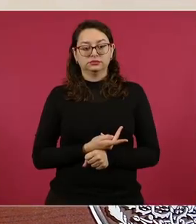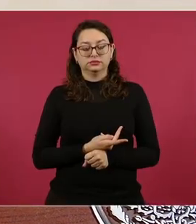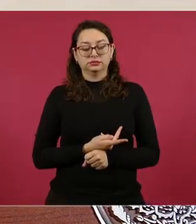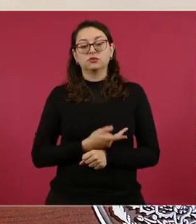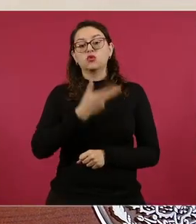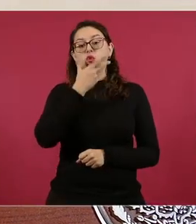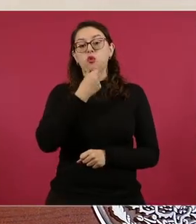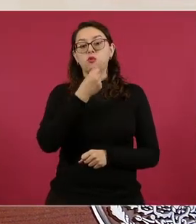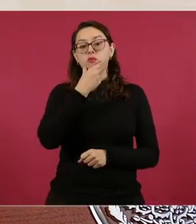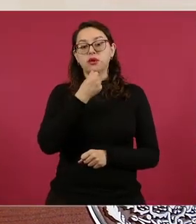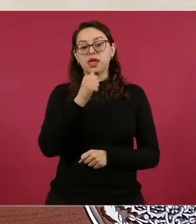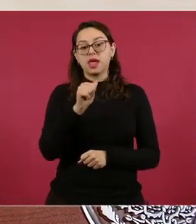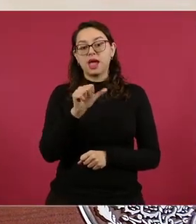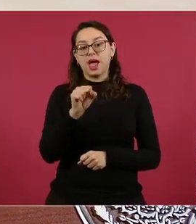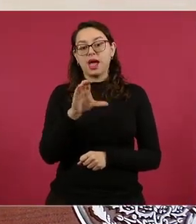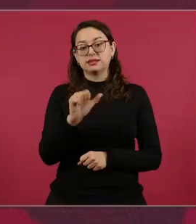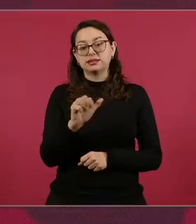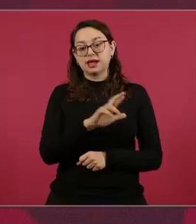Azcárraga,